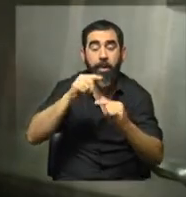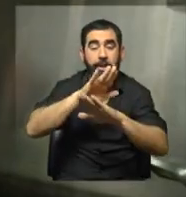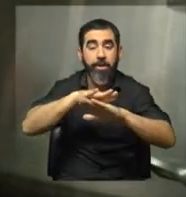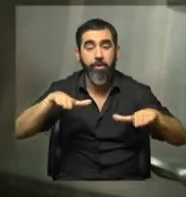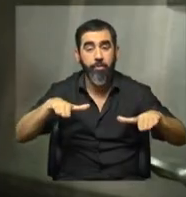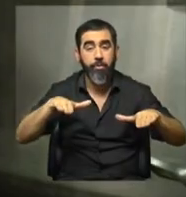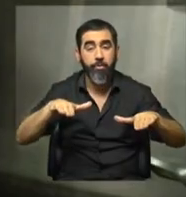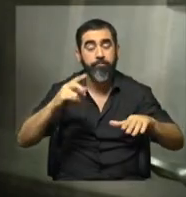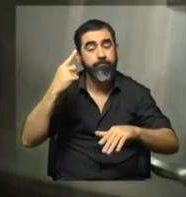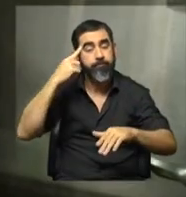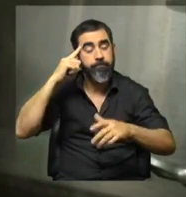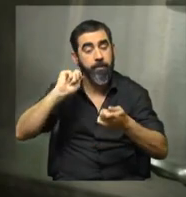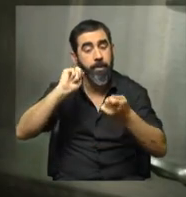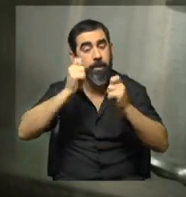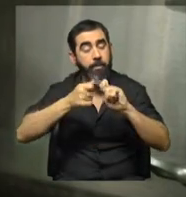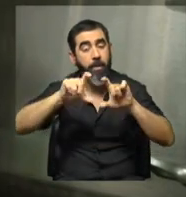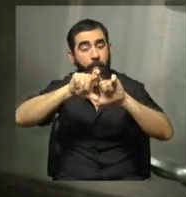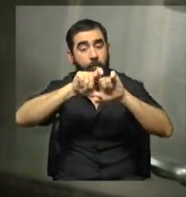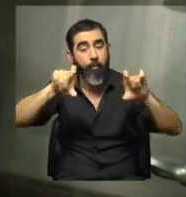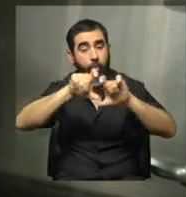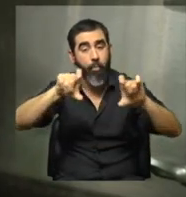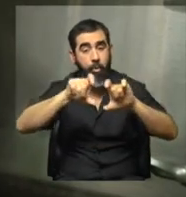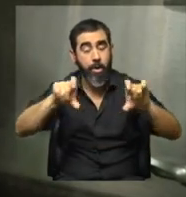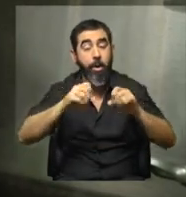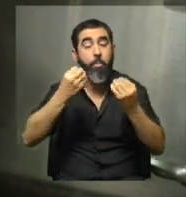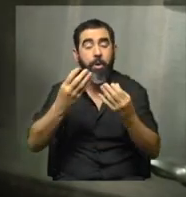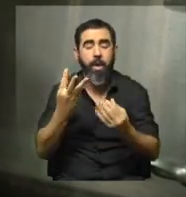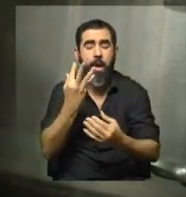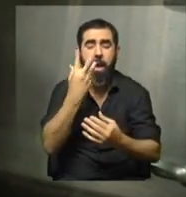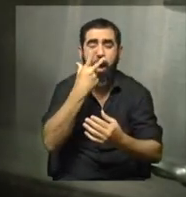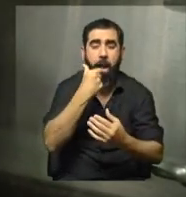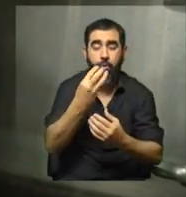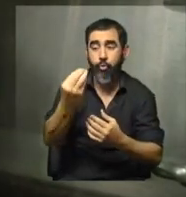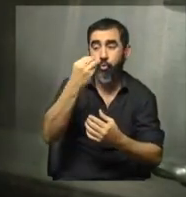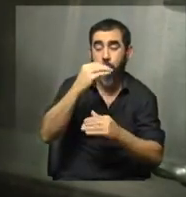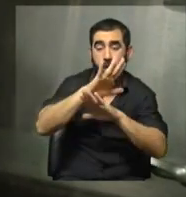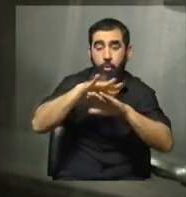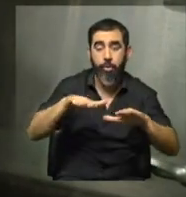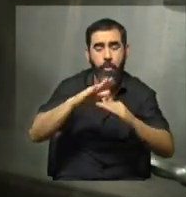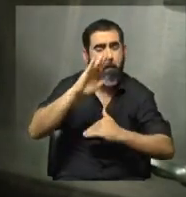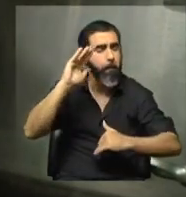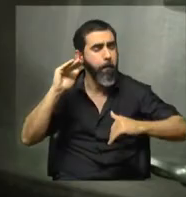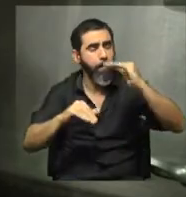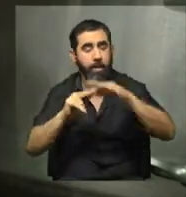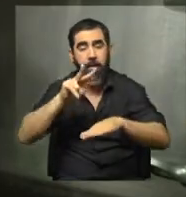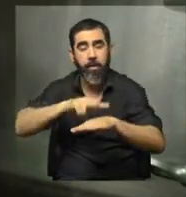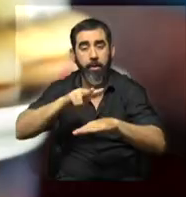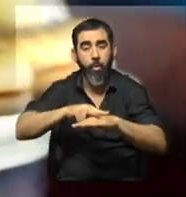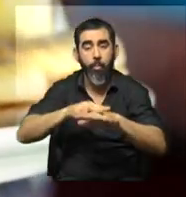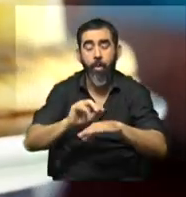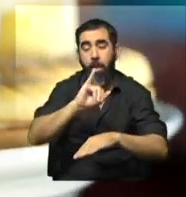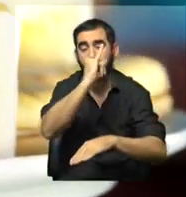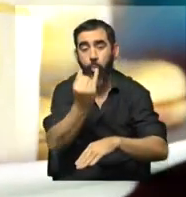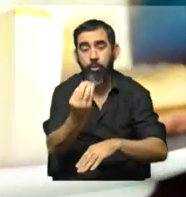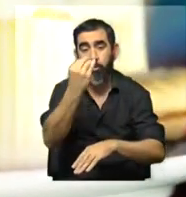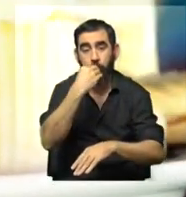Buscamos repensar la formulación de estos productos porque la cantidad de azúcar que consumen los niños excede por lejos las recomendaciones nutricionales.